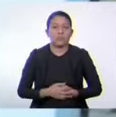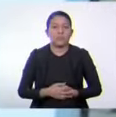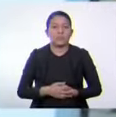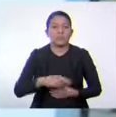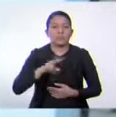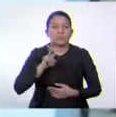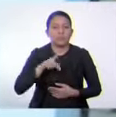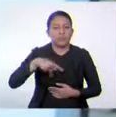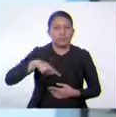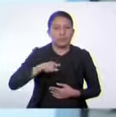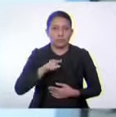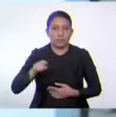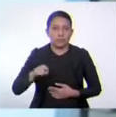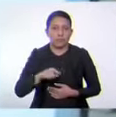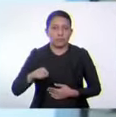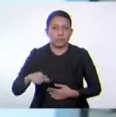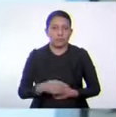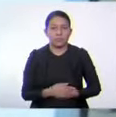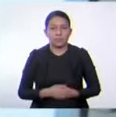electrón en 2pZ.